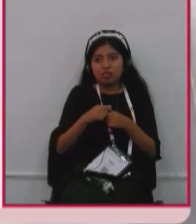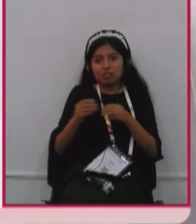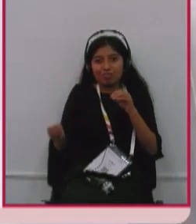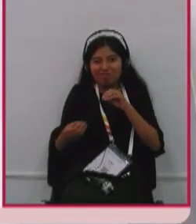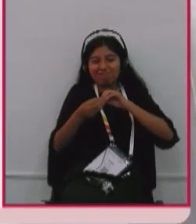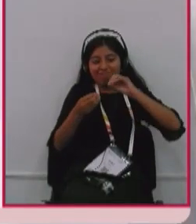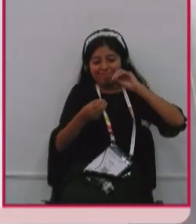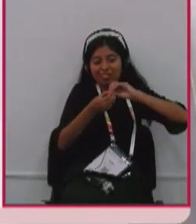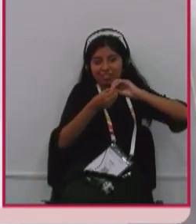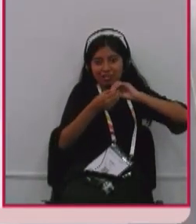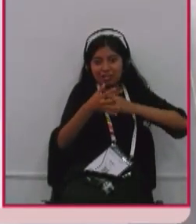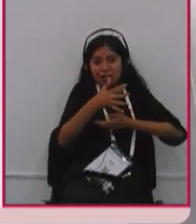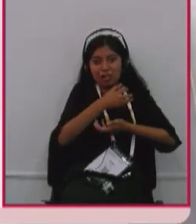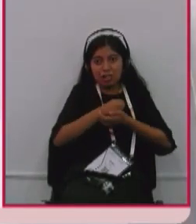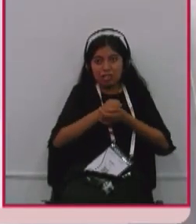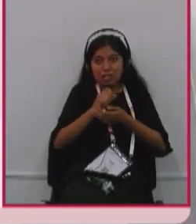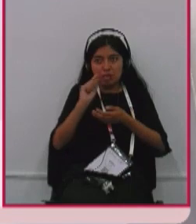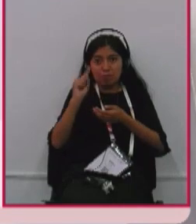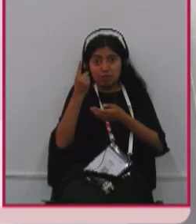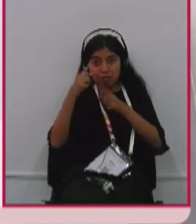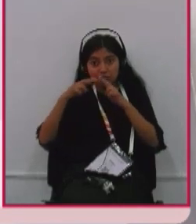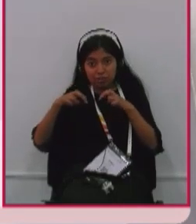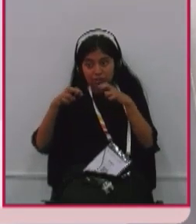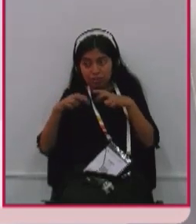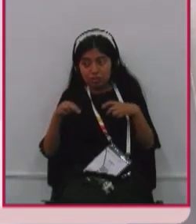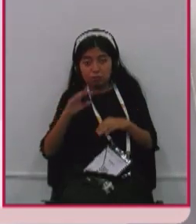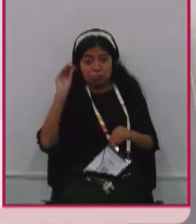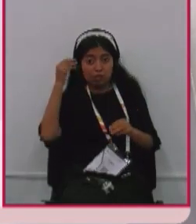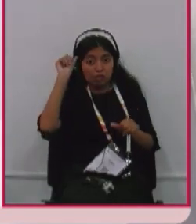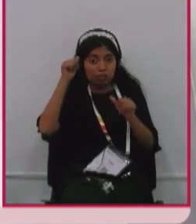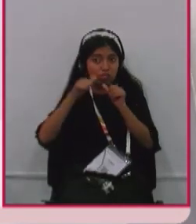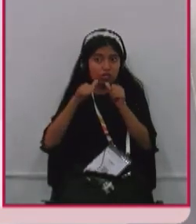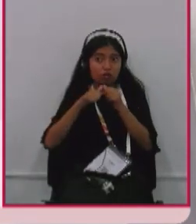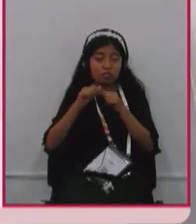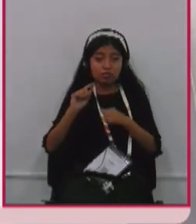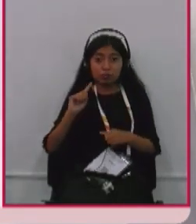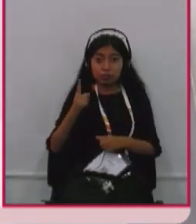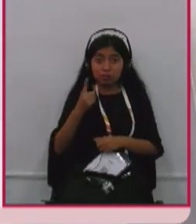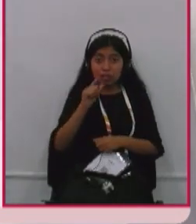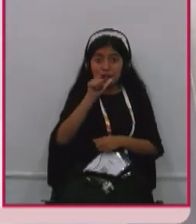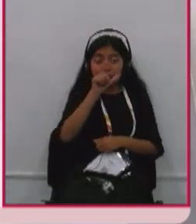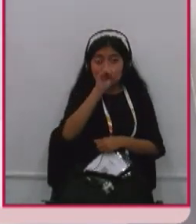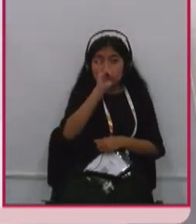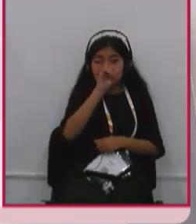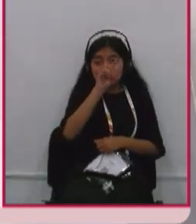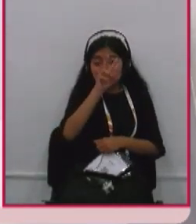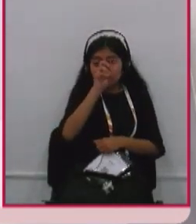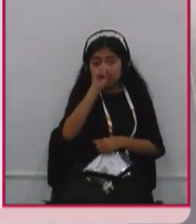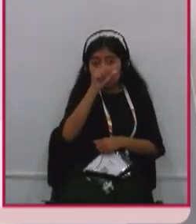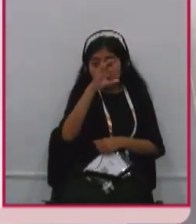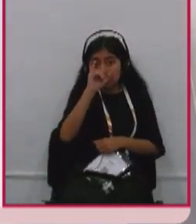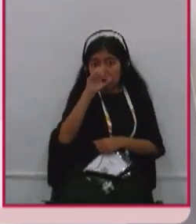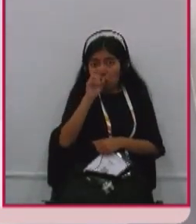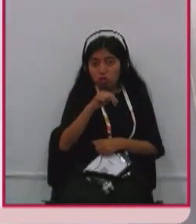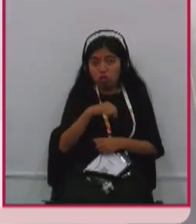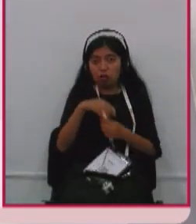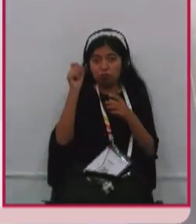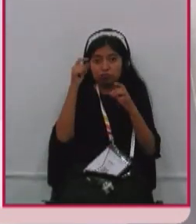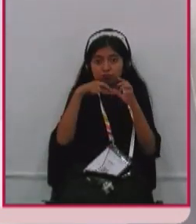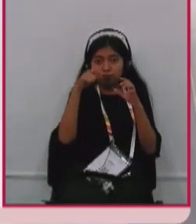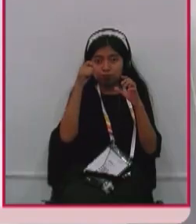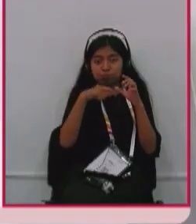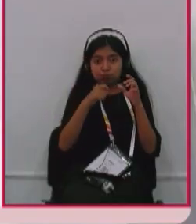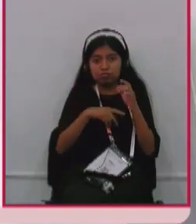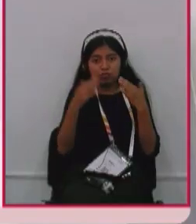obtenido respecto a la primera lixiviación. Porque recordemos que en la primera lixiviación que se está dando en el riego por goteo,